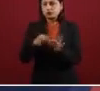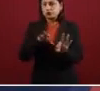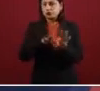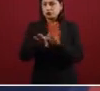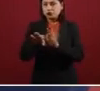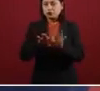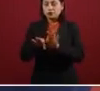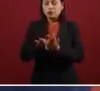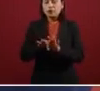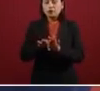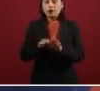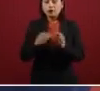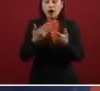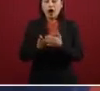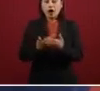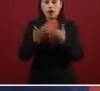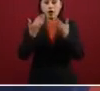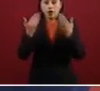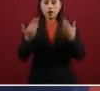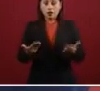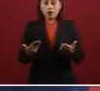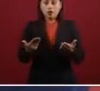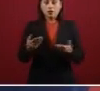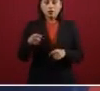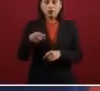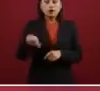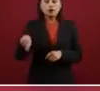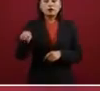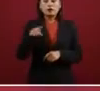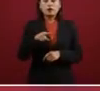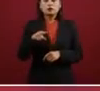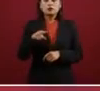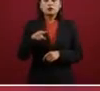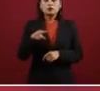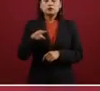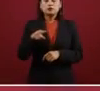ahora que tienen como tarea,